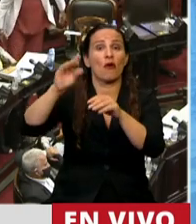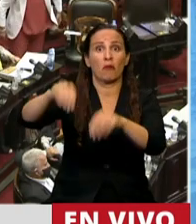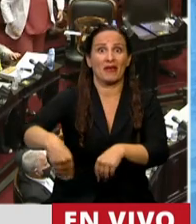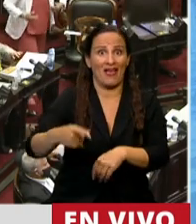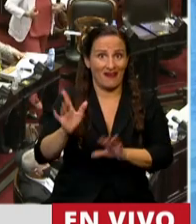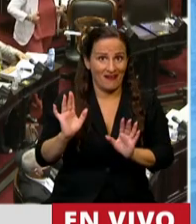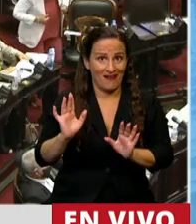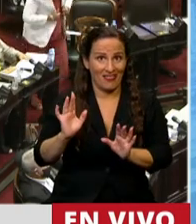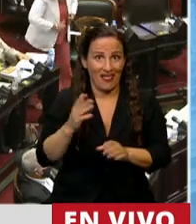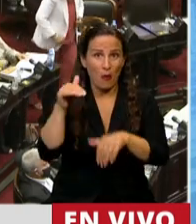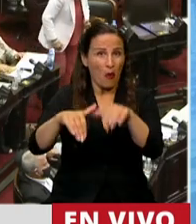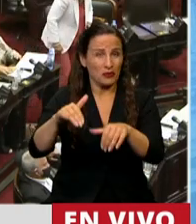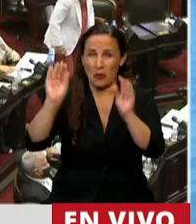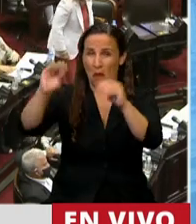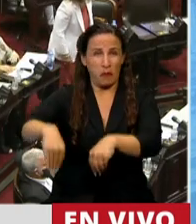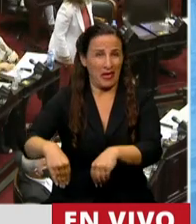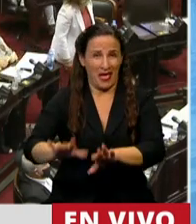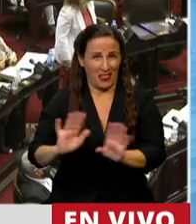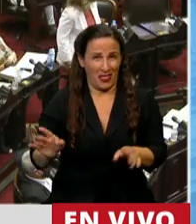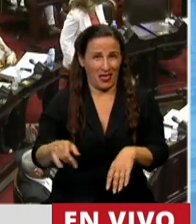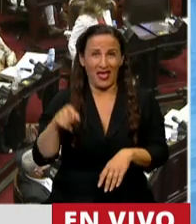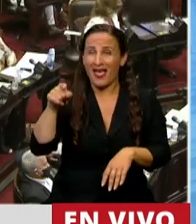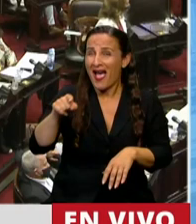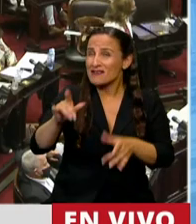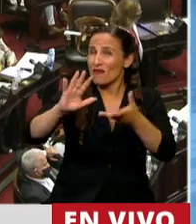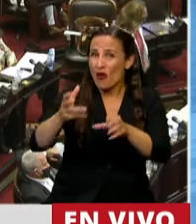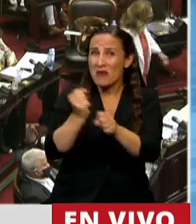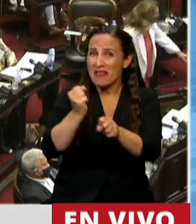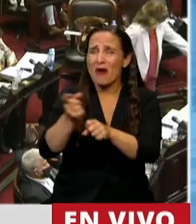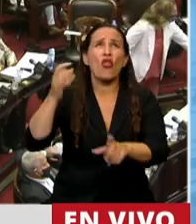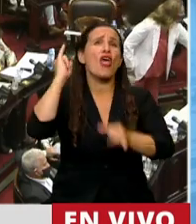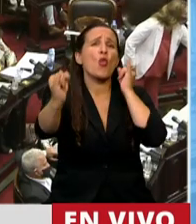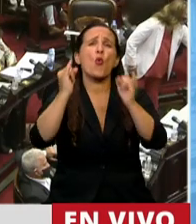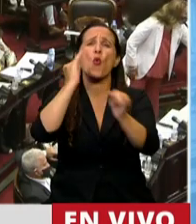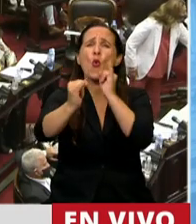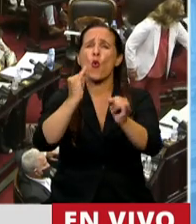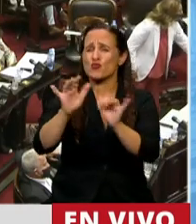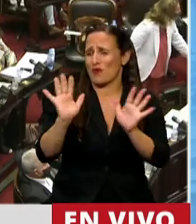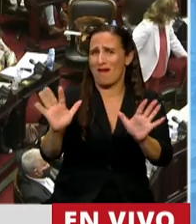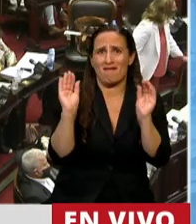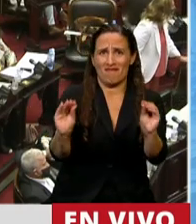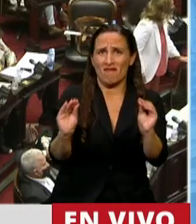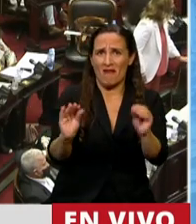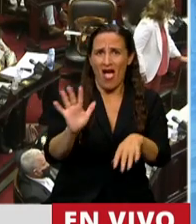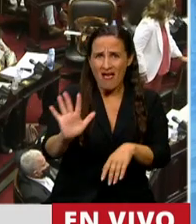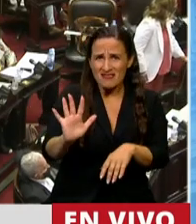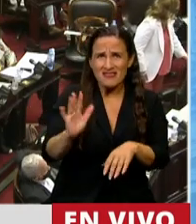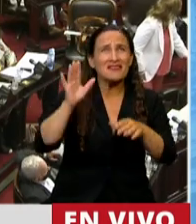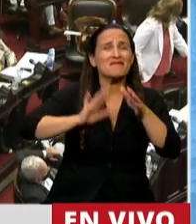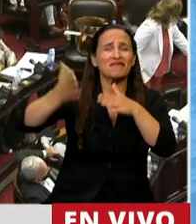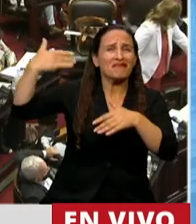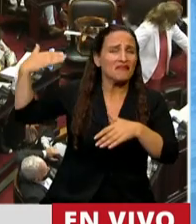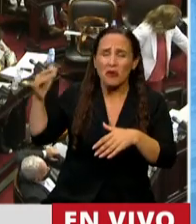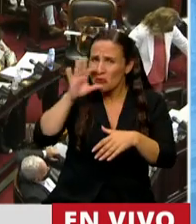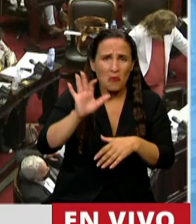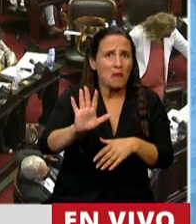podido reelegir presidente a pesar de que hicieron de esta metodología de la denuncia un chiquero del que no tiene memoria la historia política